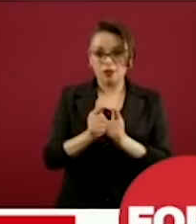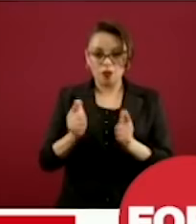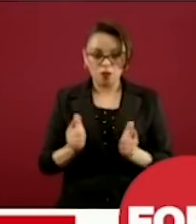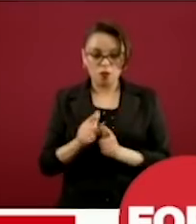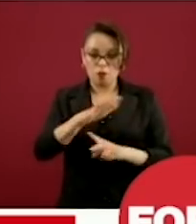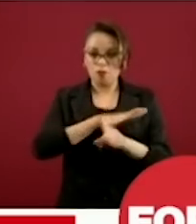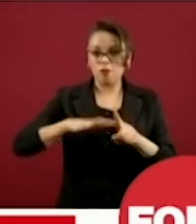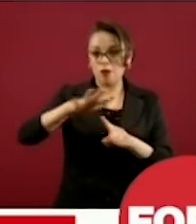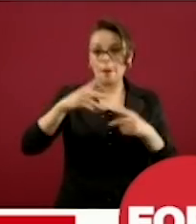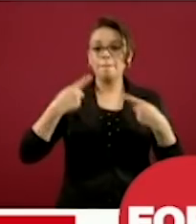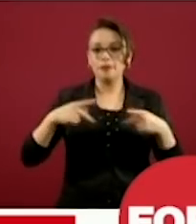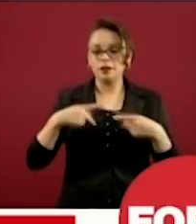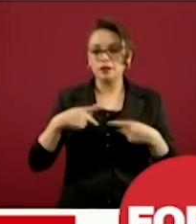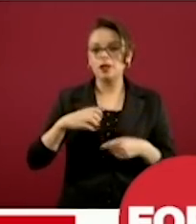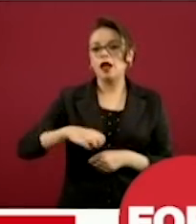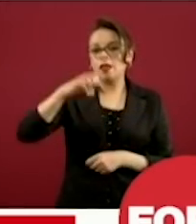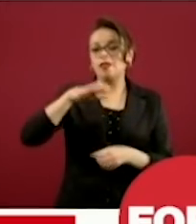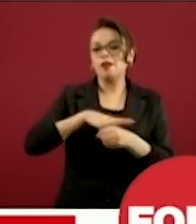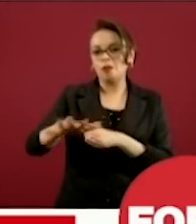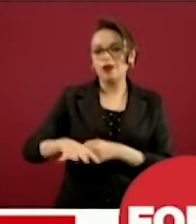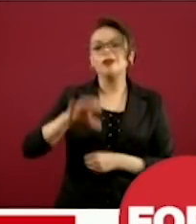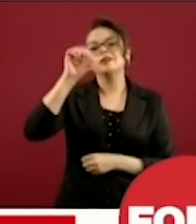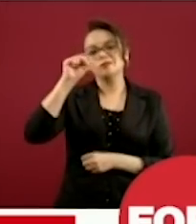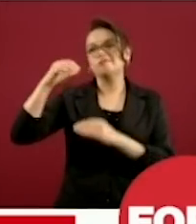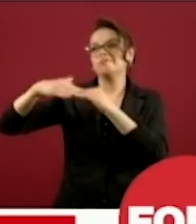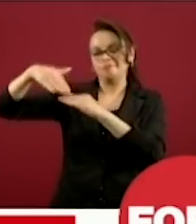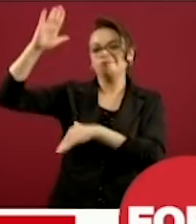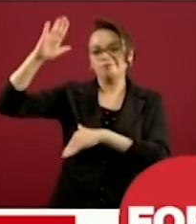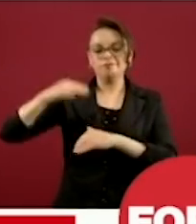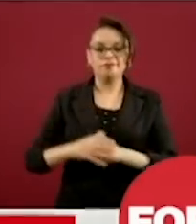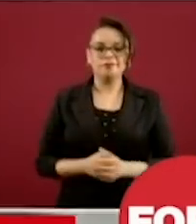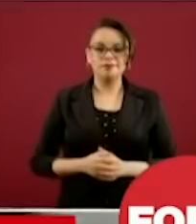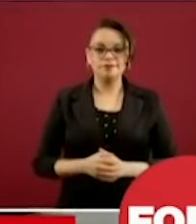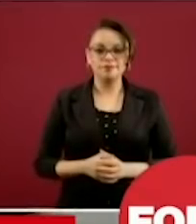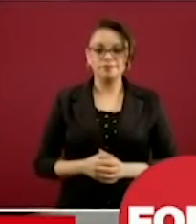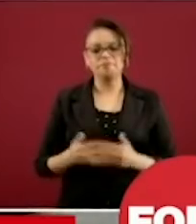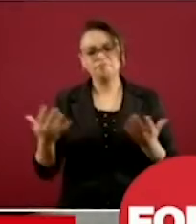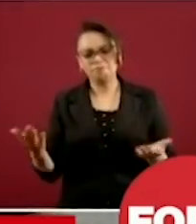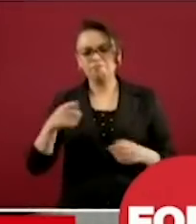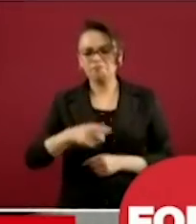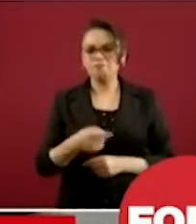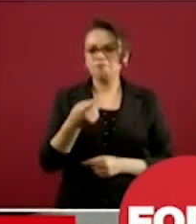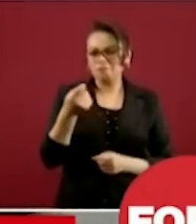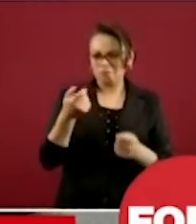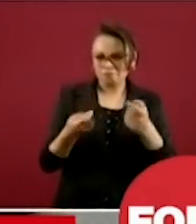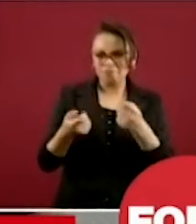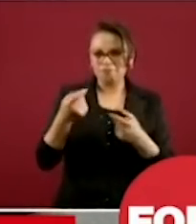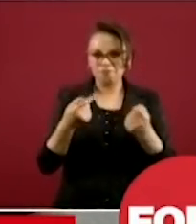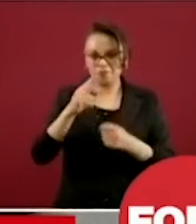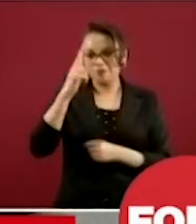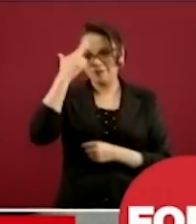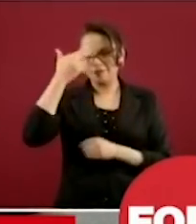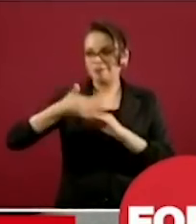precisamente en las edades arriba de 60. La distribución sigue siendo similar, si recordamos las presentaciones anteriores,